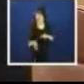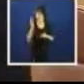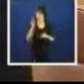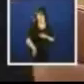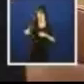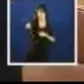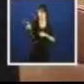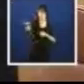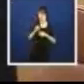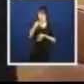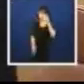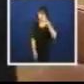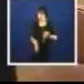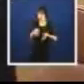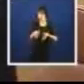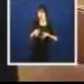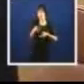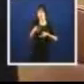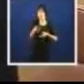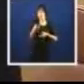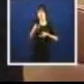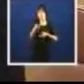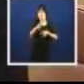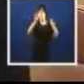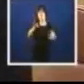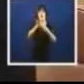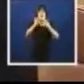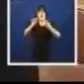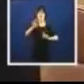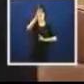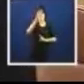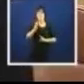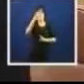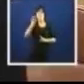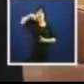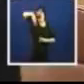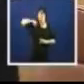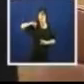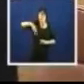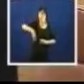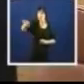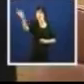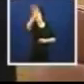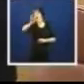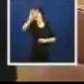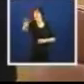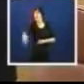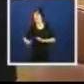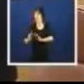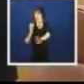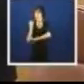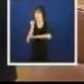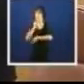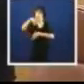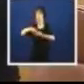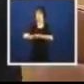imputación na Operación Pokémon. O quizás se refería vostede a dupla imputación do seu sustituto na alcaldía, o